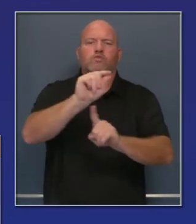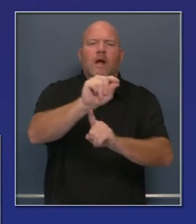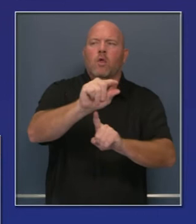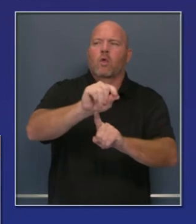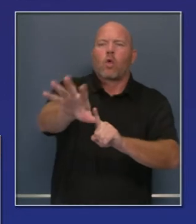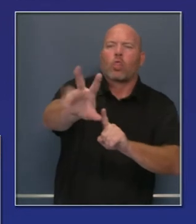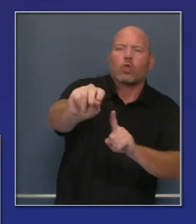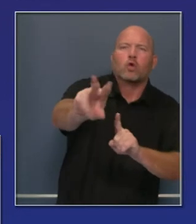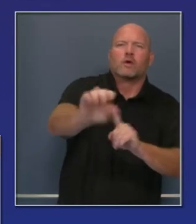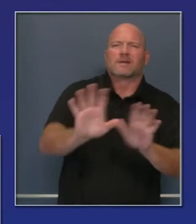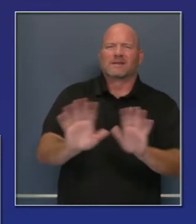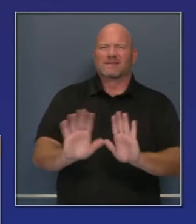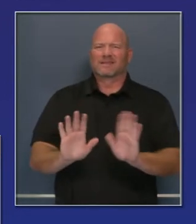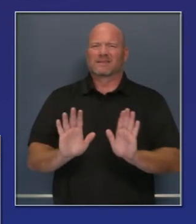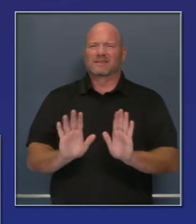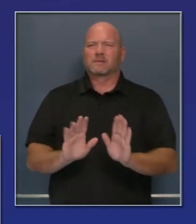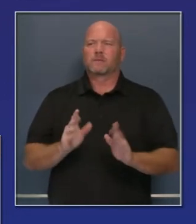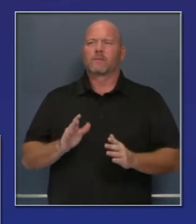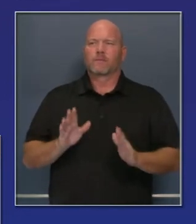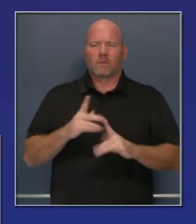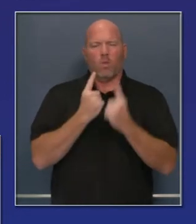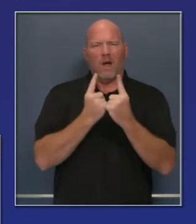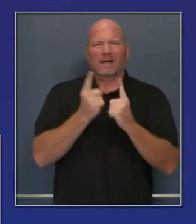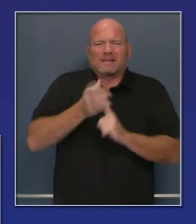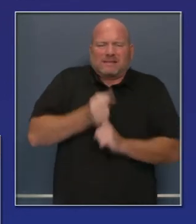en 20 o 30 casos adicionales.